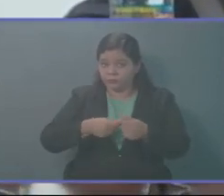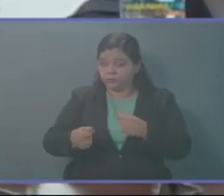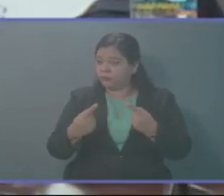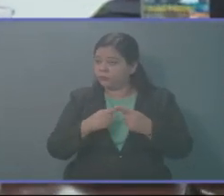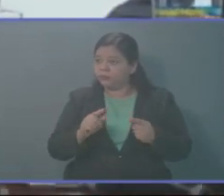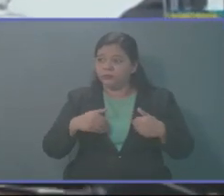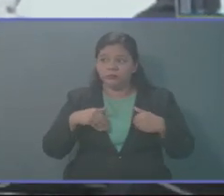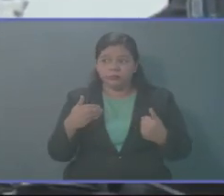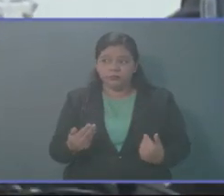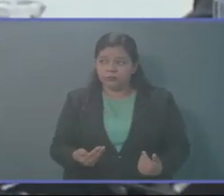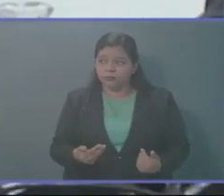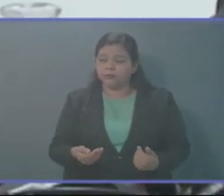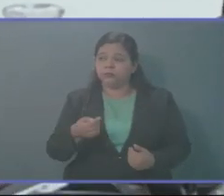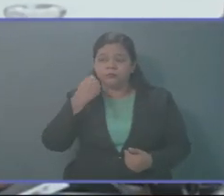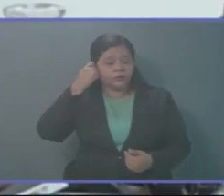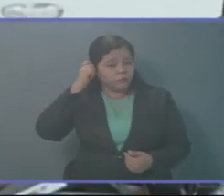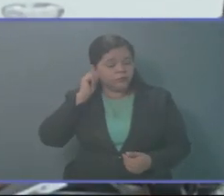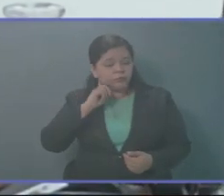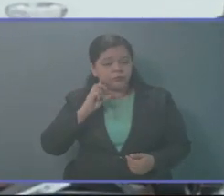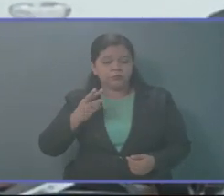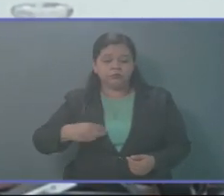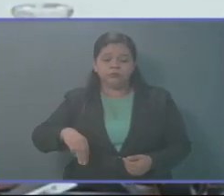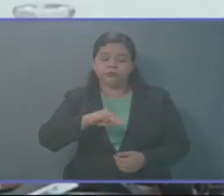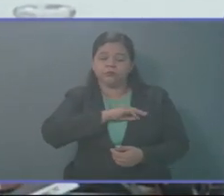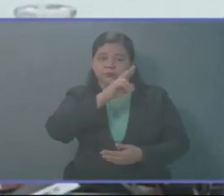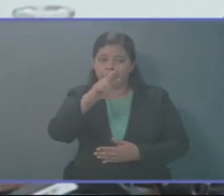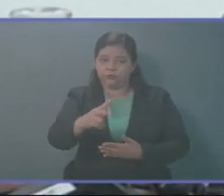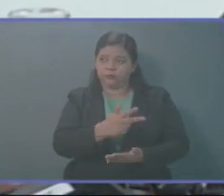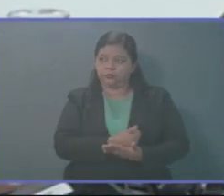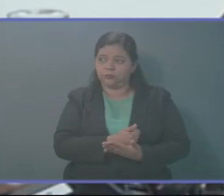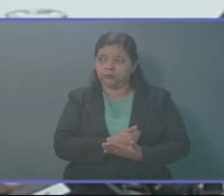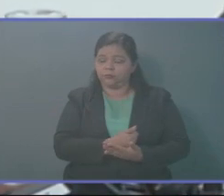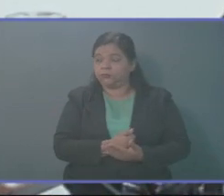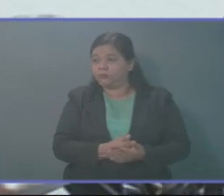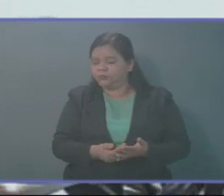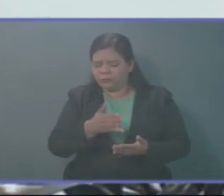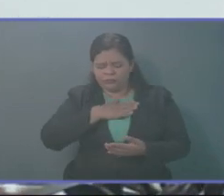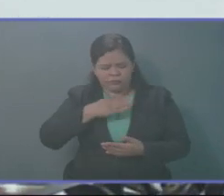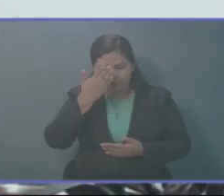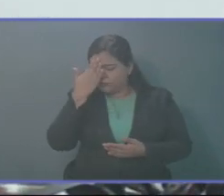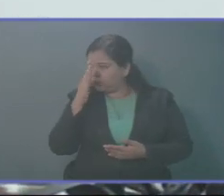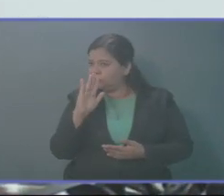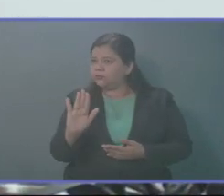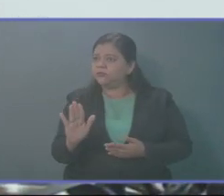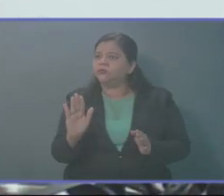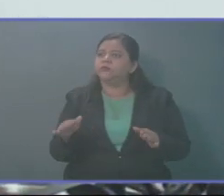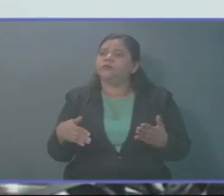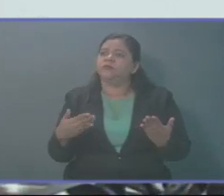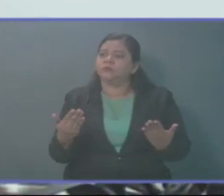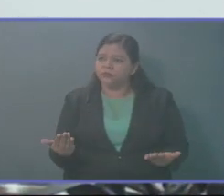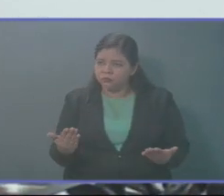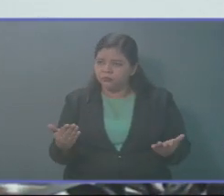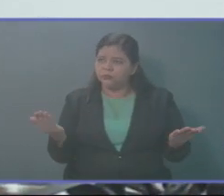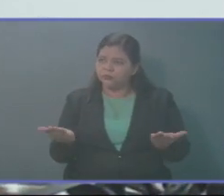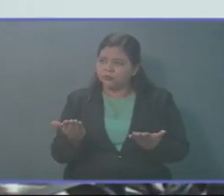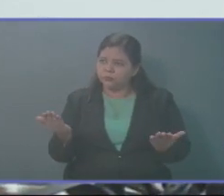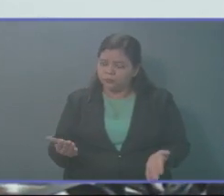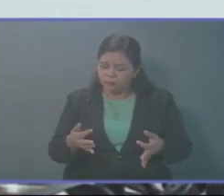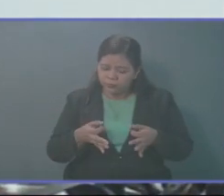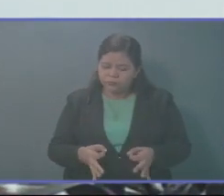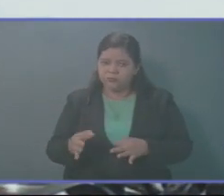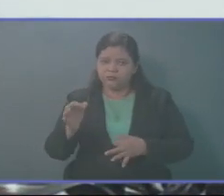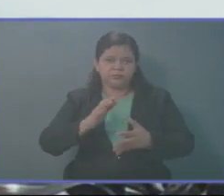la nota del ministro de Hacienda. Entonces no sé por qué razón están trabajando de esta forma